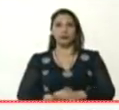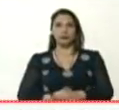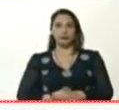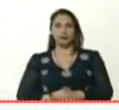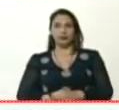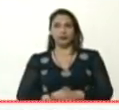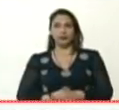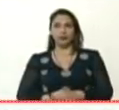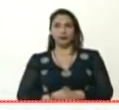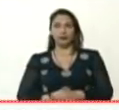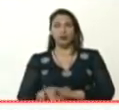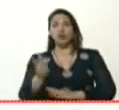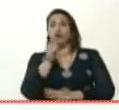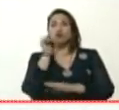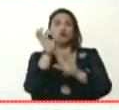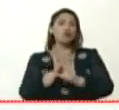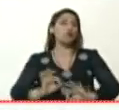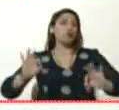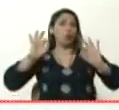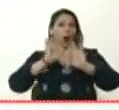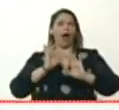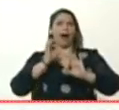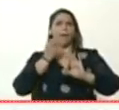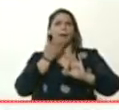No tenemos ninguna intención nosotros